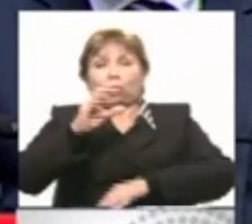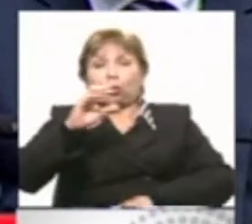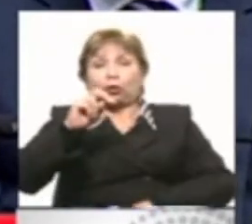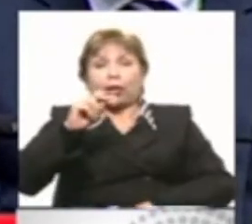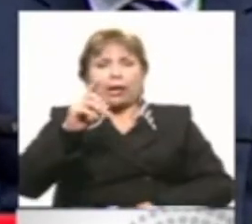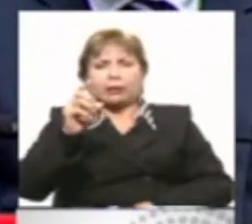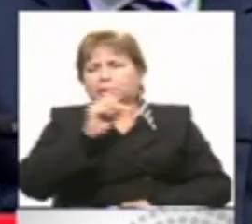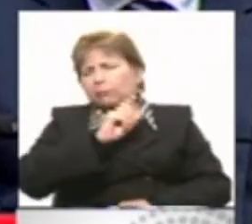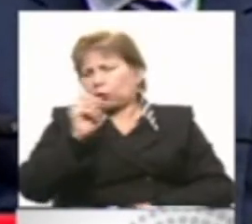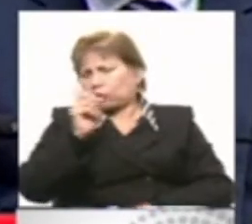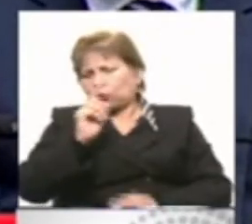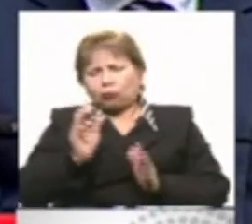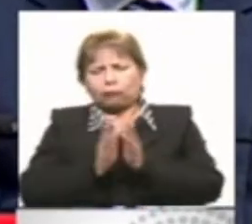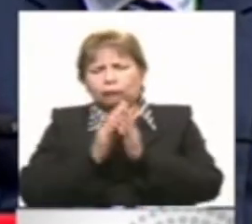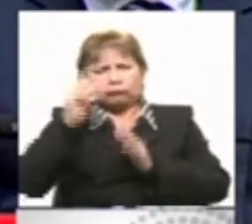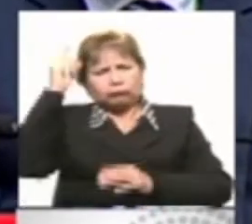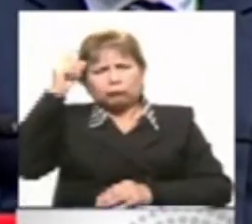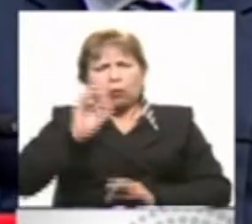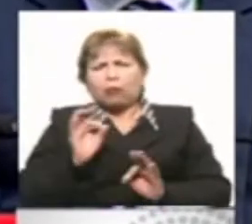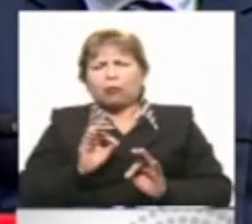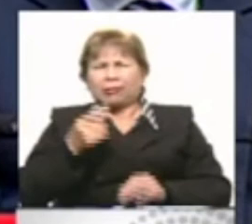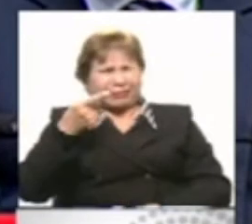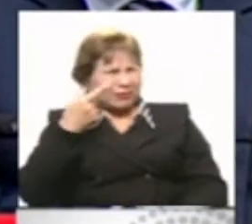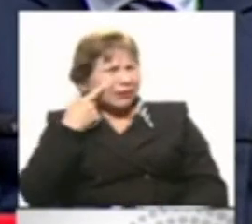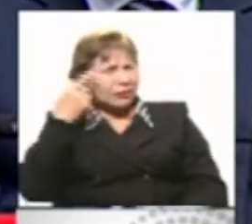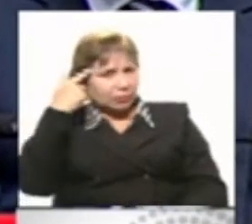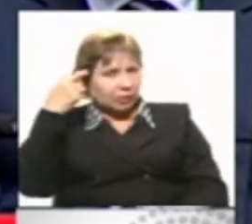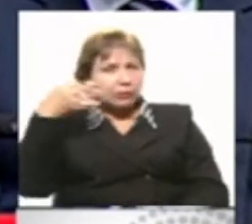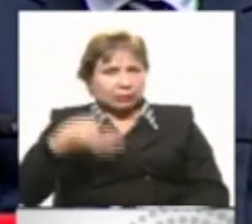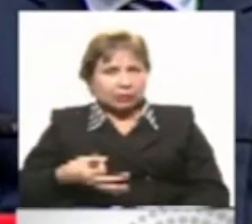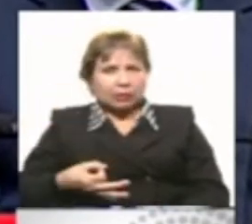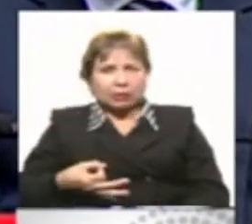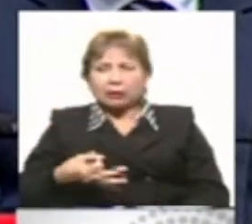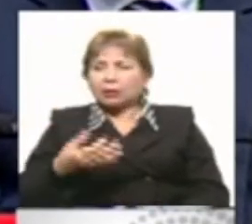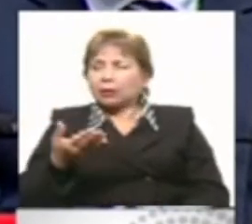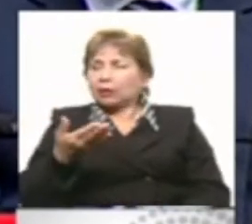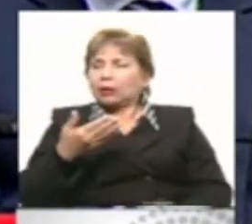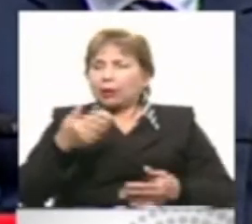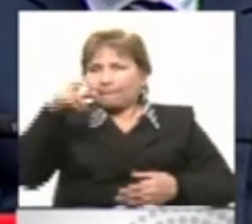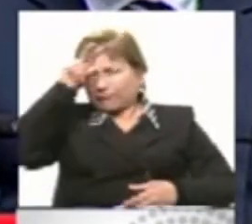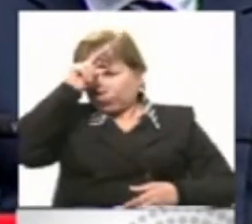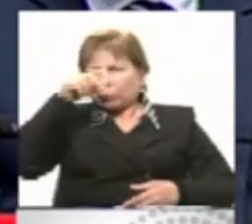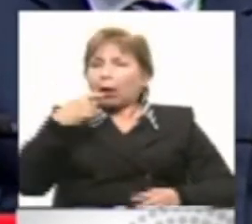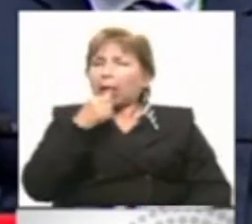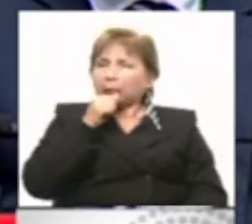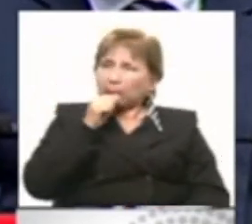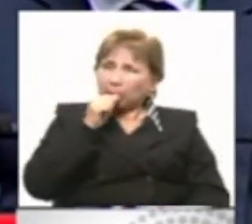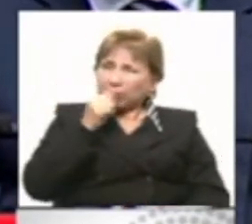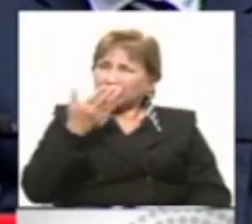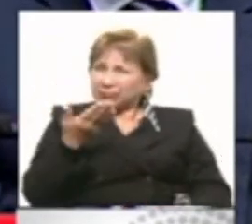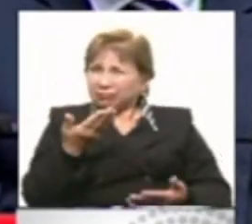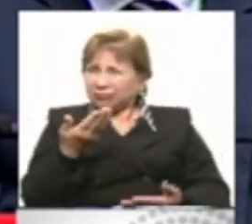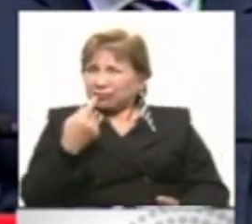Sute, no, tampoco. ¿Cree usted, sinceramente, que los peruanos nos chupamos el dedo?